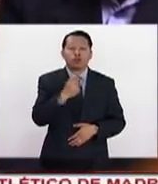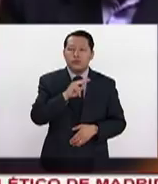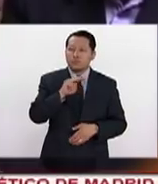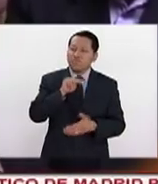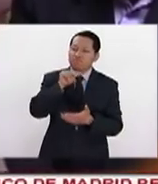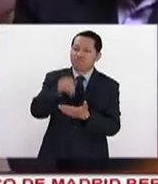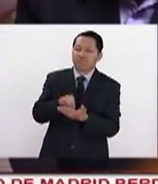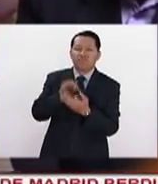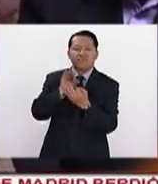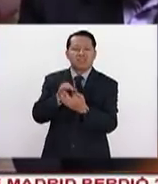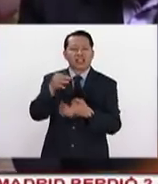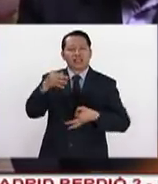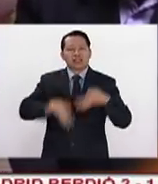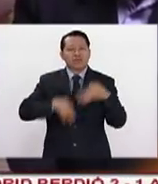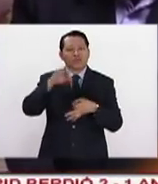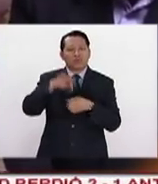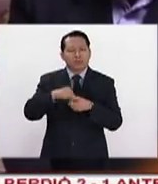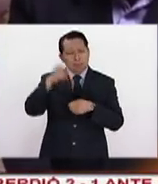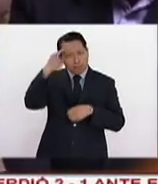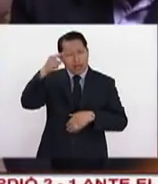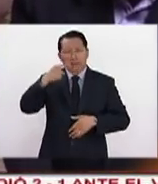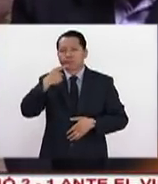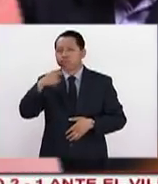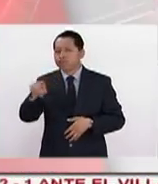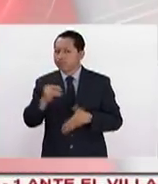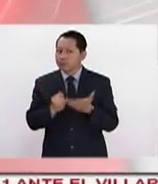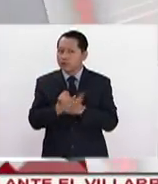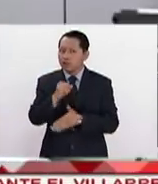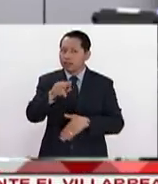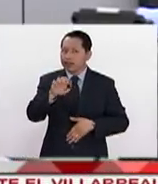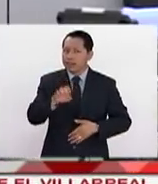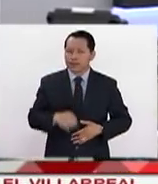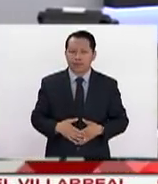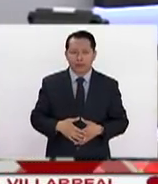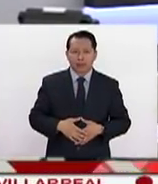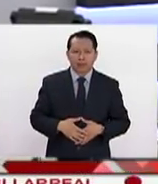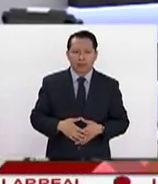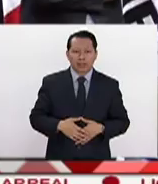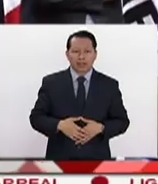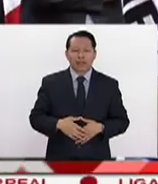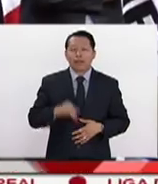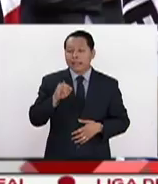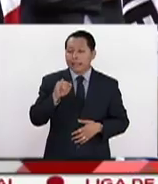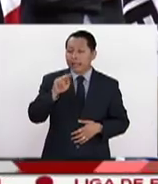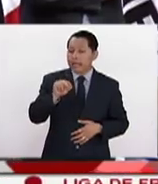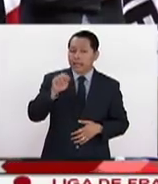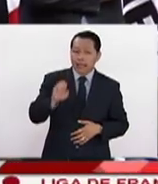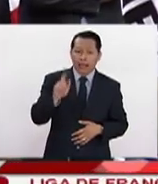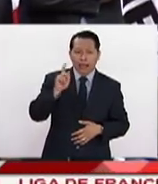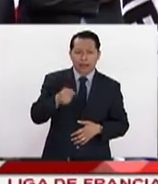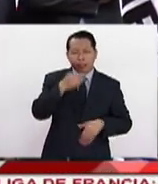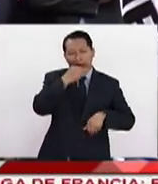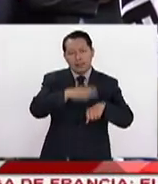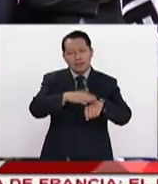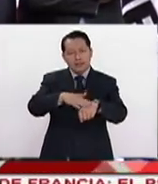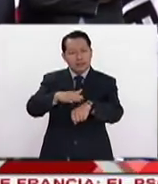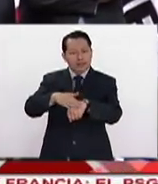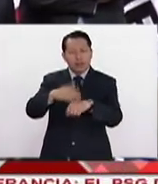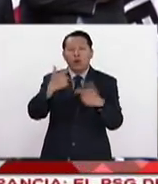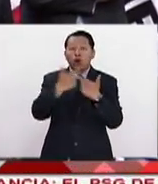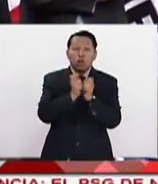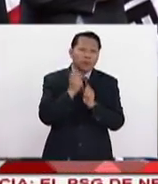Tribunal Electoral para impugnar la decisión del INE. El Instituto Nacional Electoral hizo un llamado a